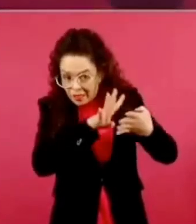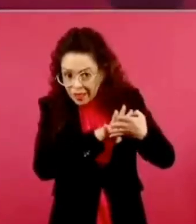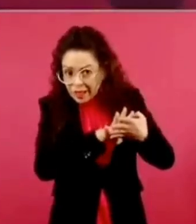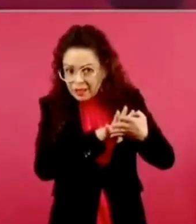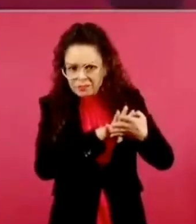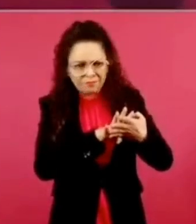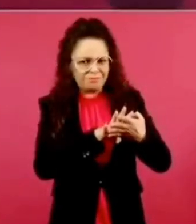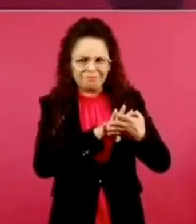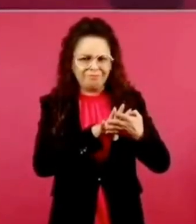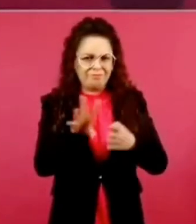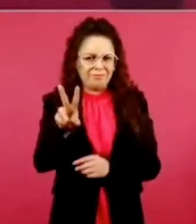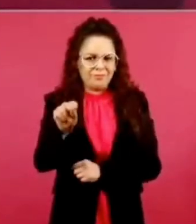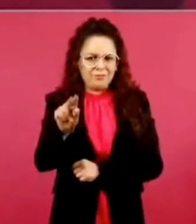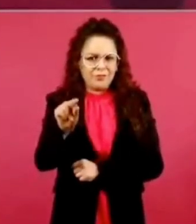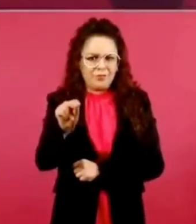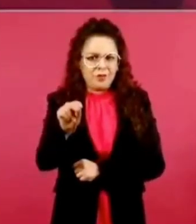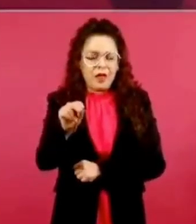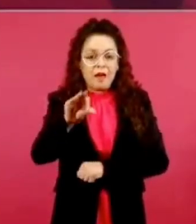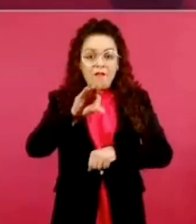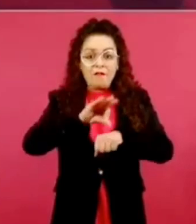es una mega farmacia.